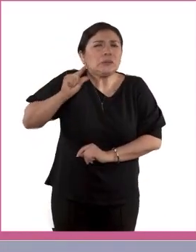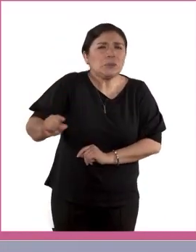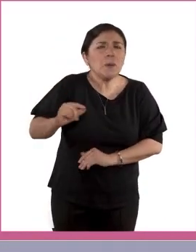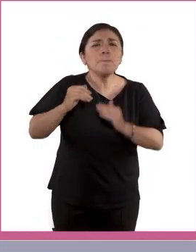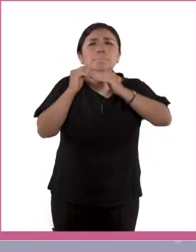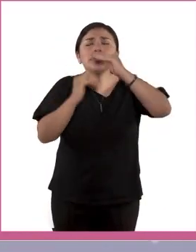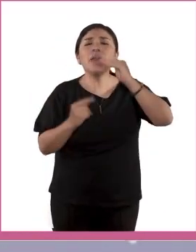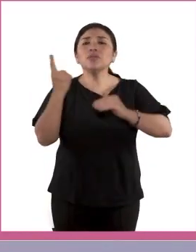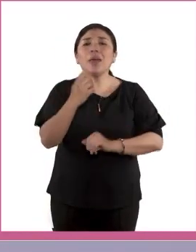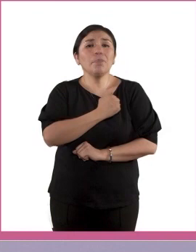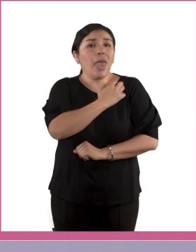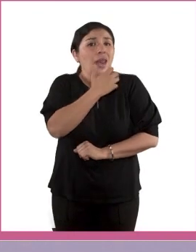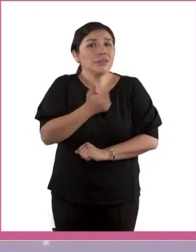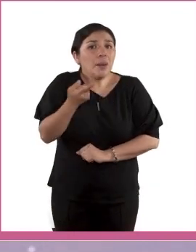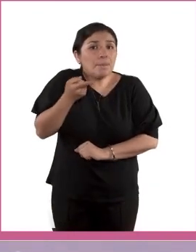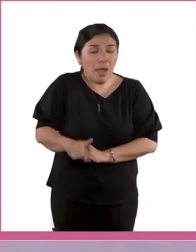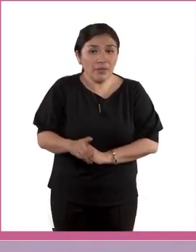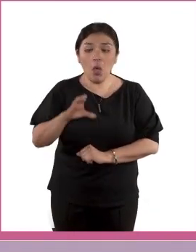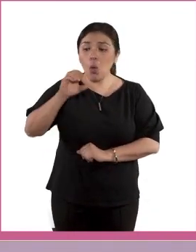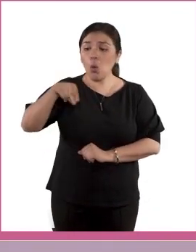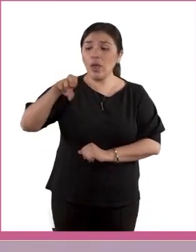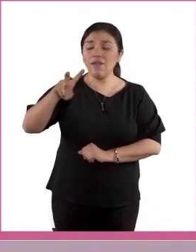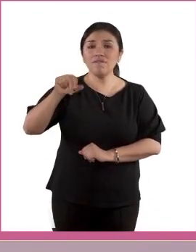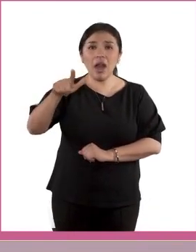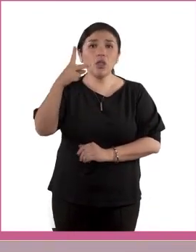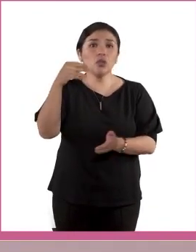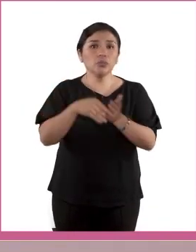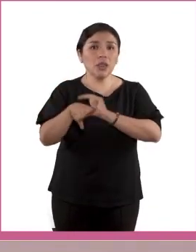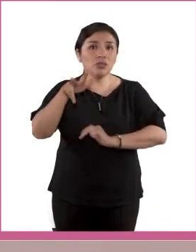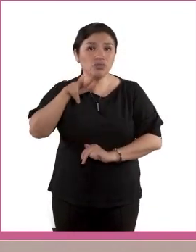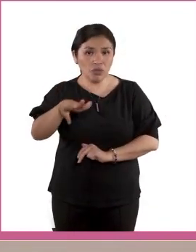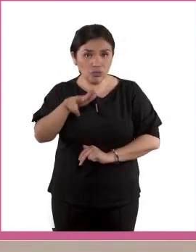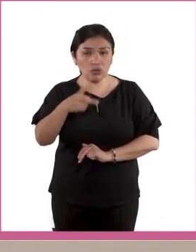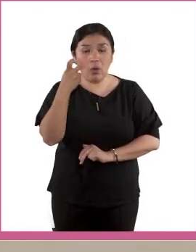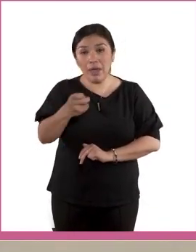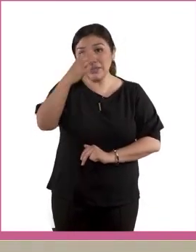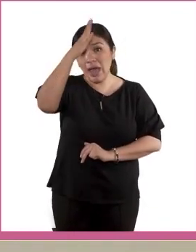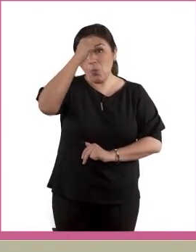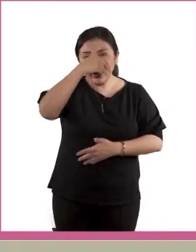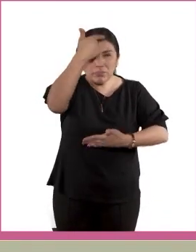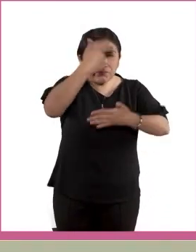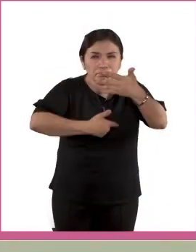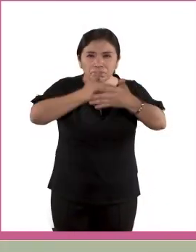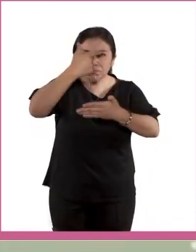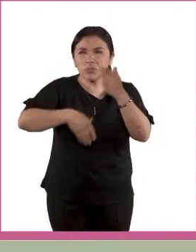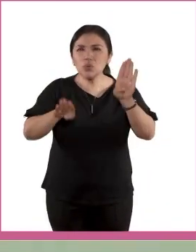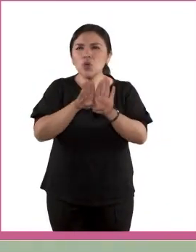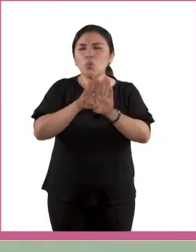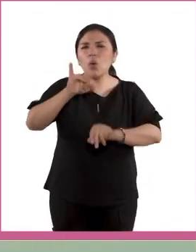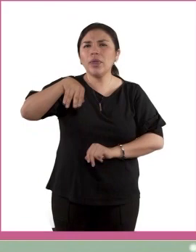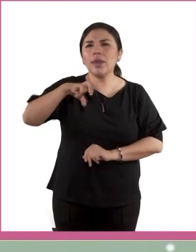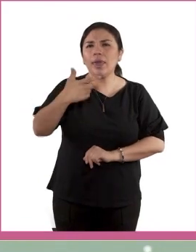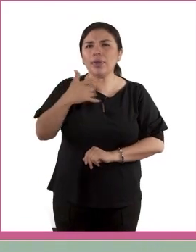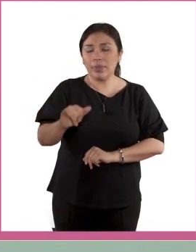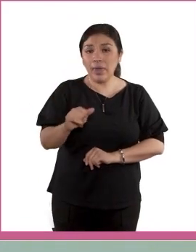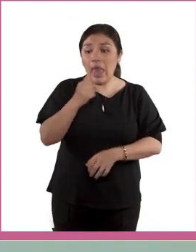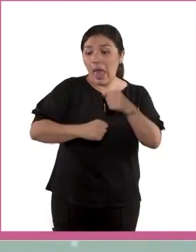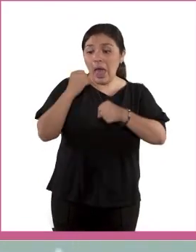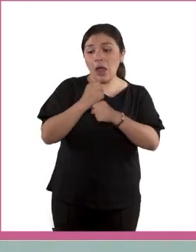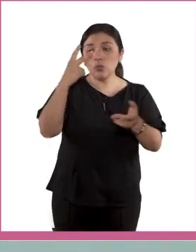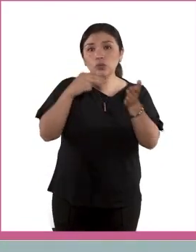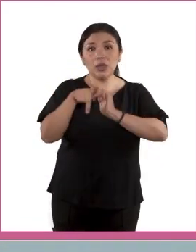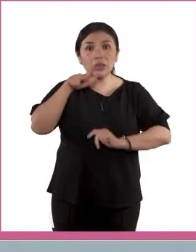obtiene un ingreso inferior a la línea de bienestar, Coneval 2018. De acuerdo con estadísticas